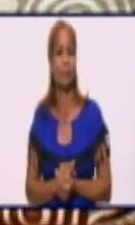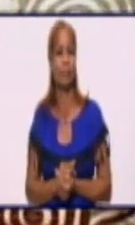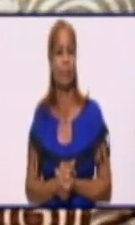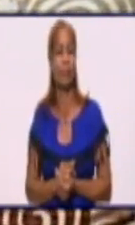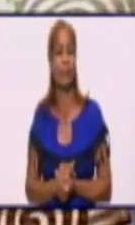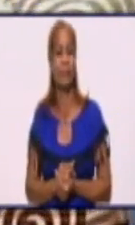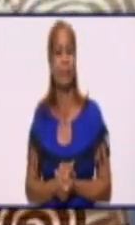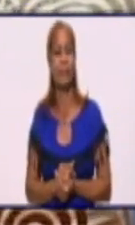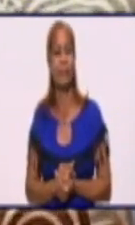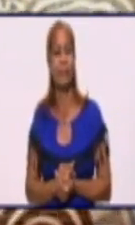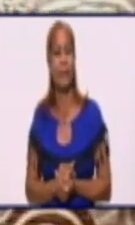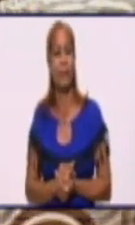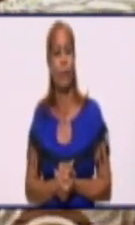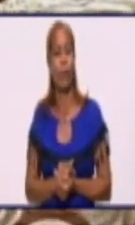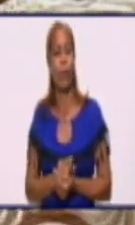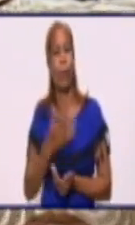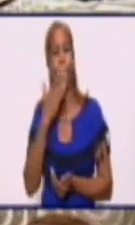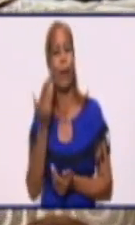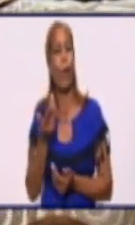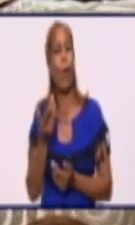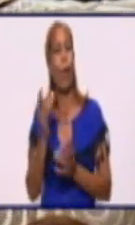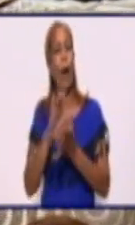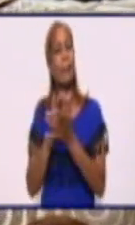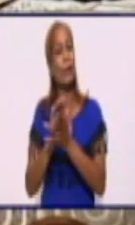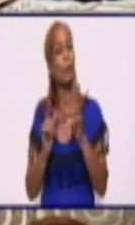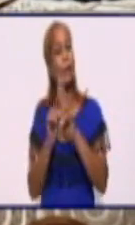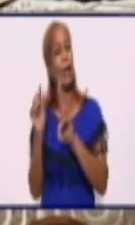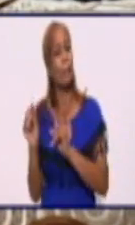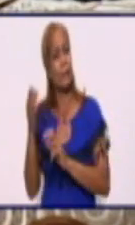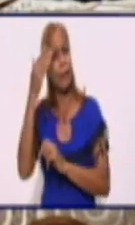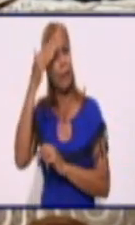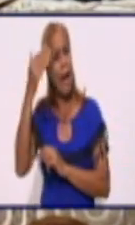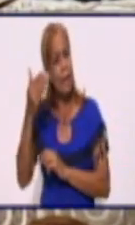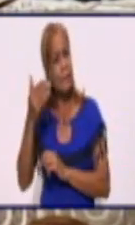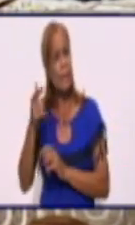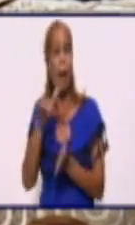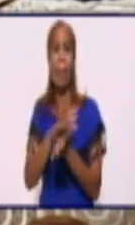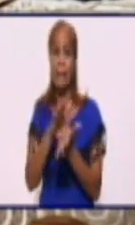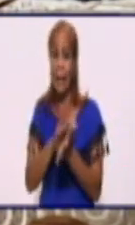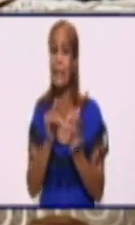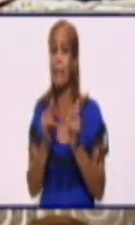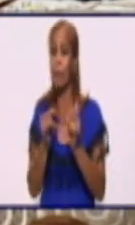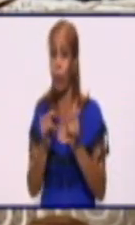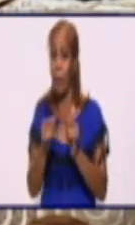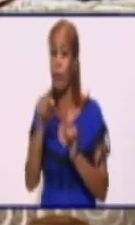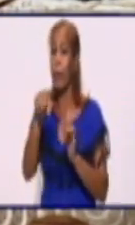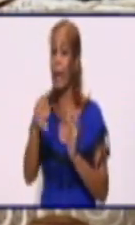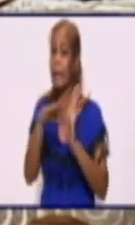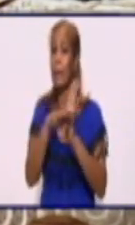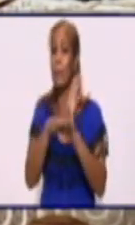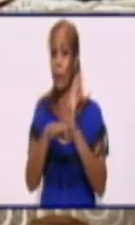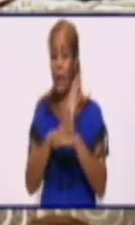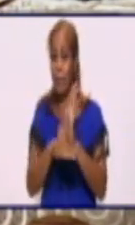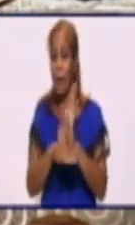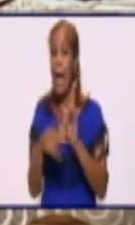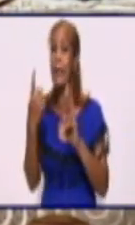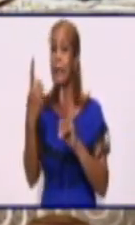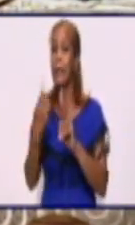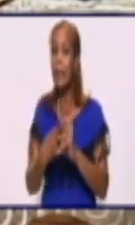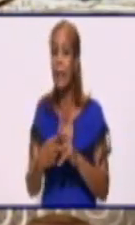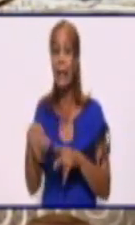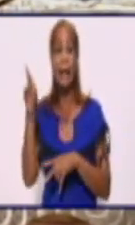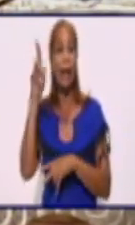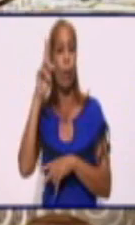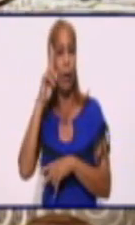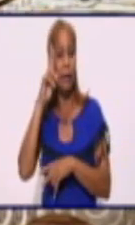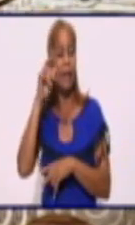bueno, amigos televidentes, gracias por haber estado con nosotros, mantenerse informado en esta revista. Y recuerde